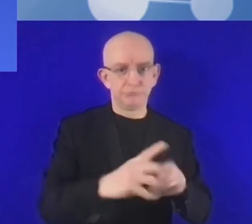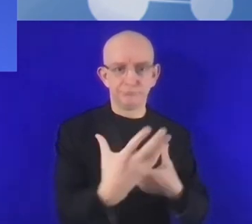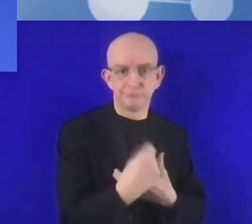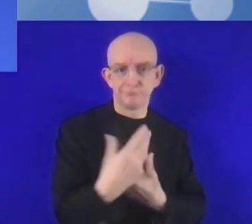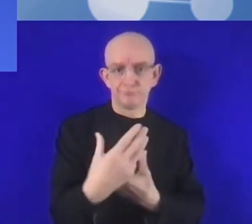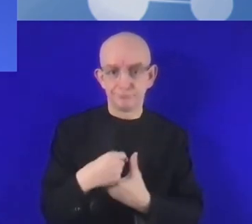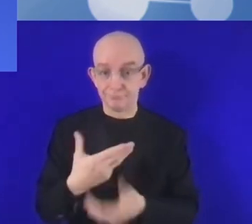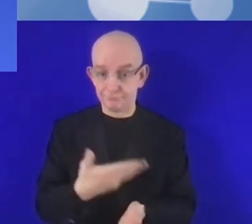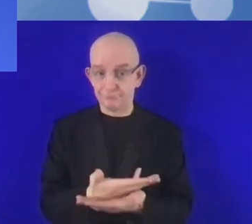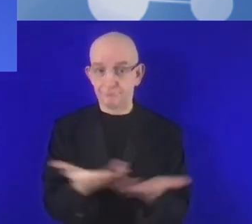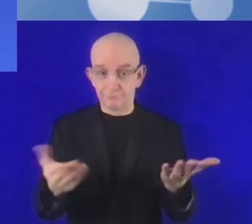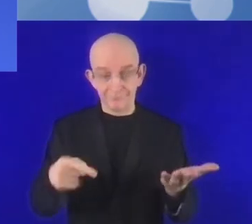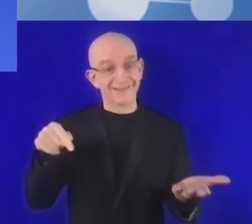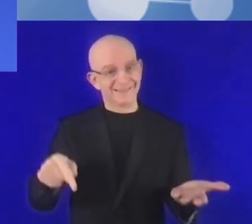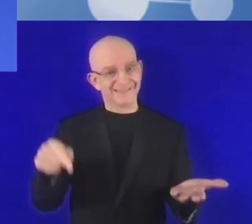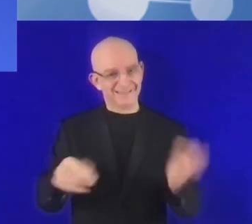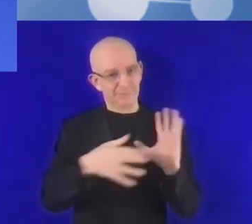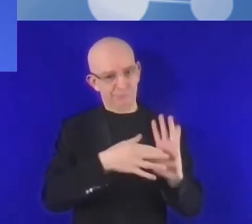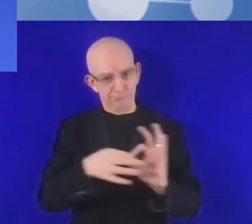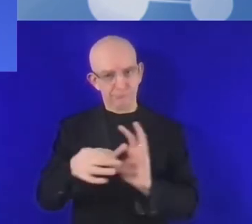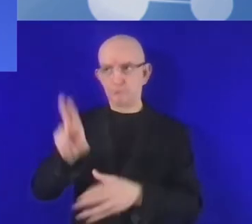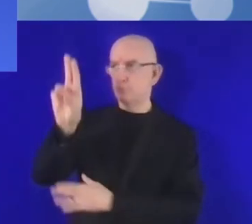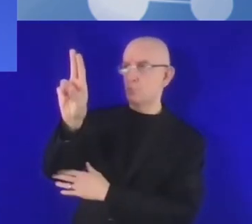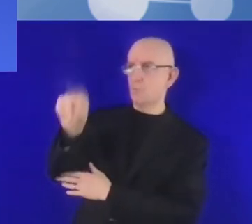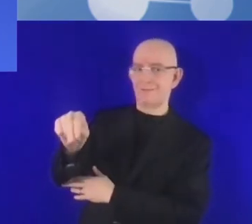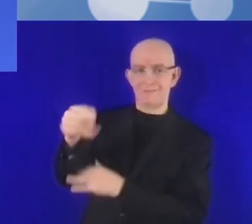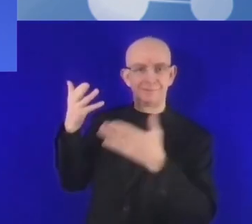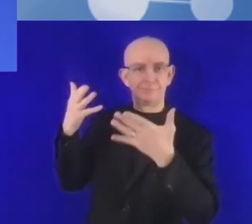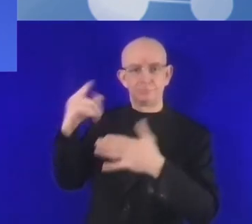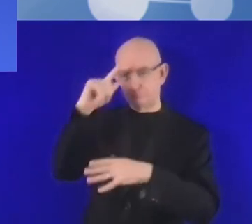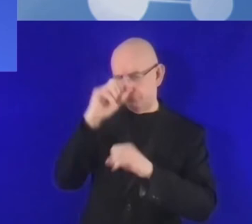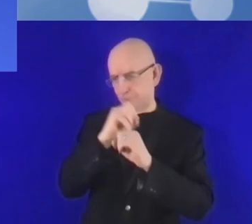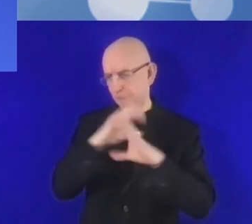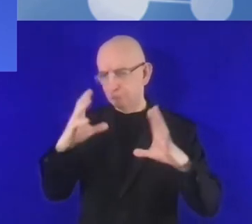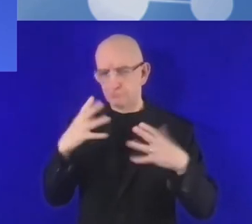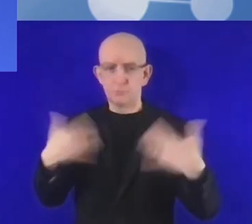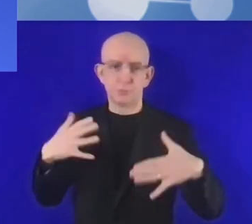muy importante para la ONU y para todos nosotros.